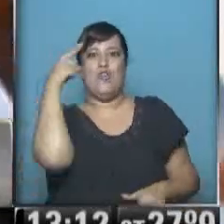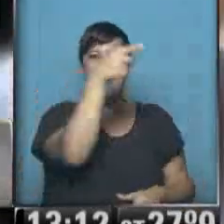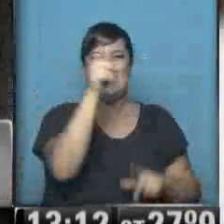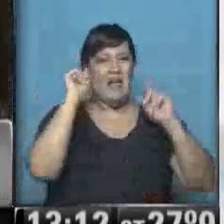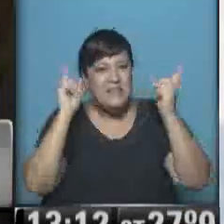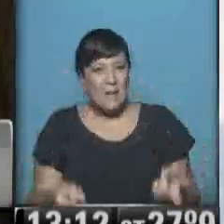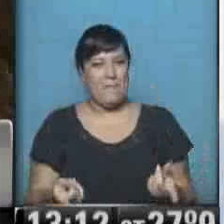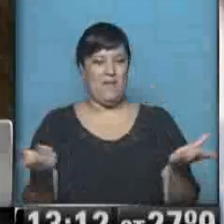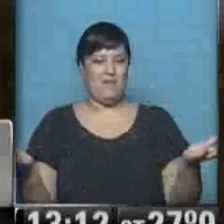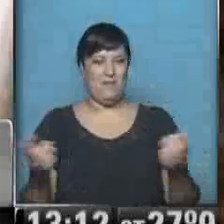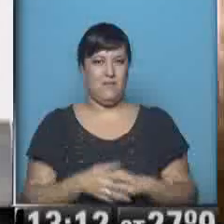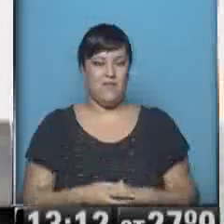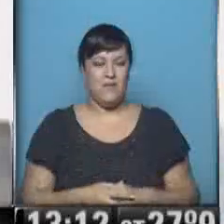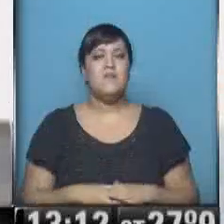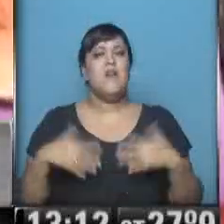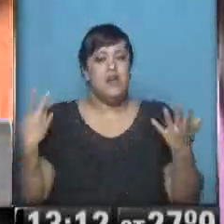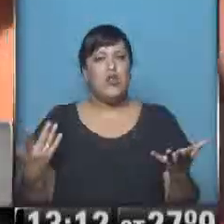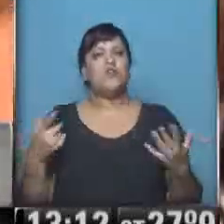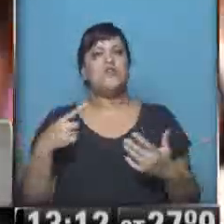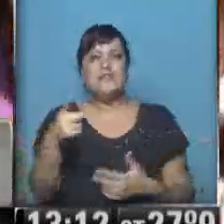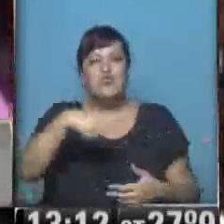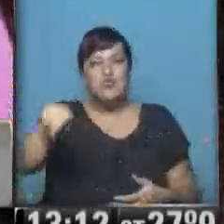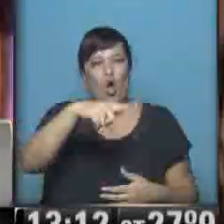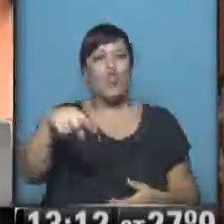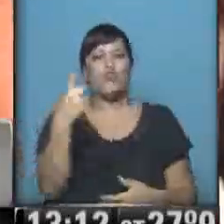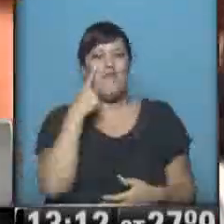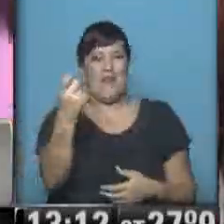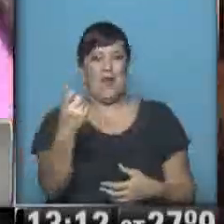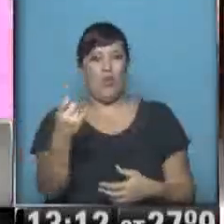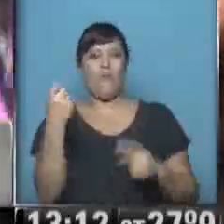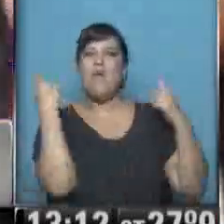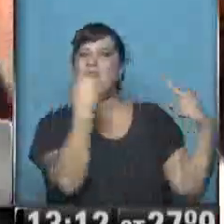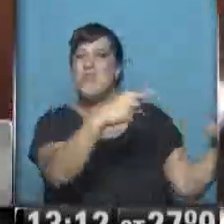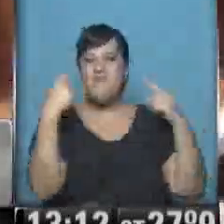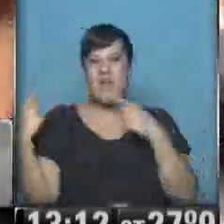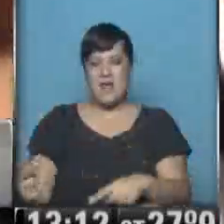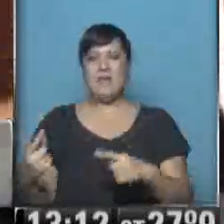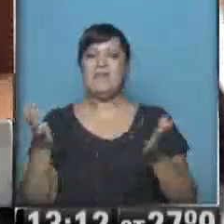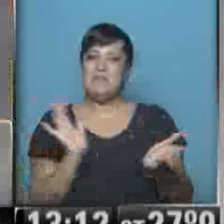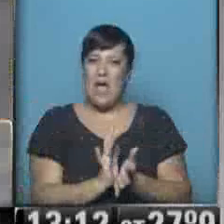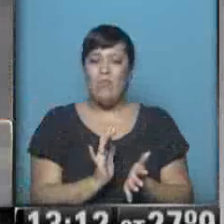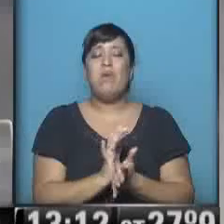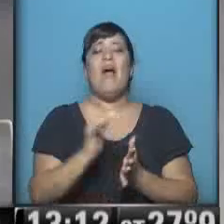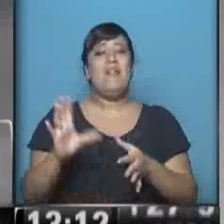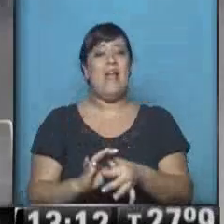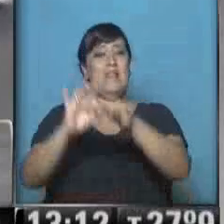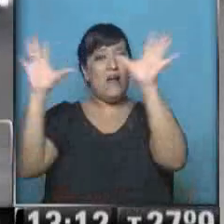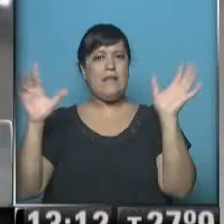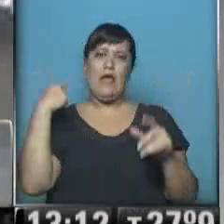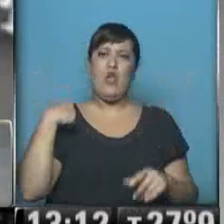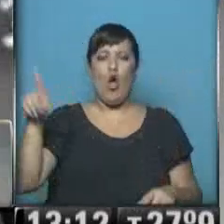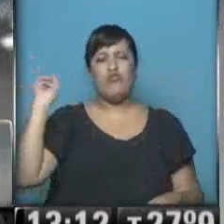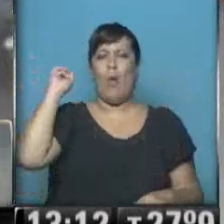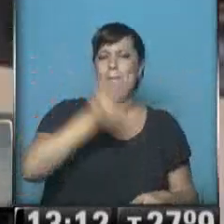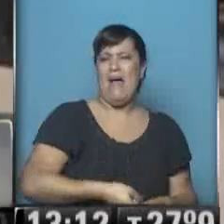más ampliamente y van a darse cuenta de la gran diferencia que hay entre la tiranía y la libertad. Ha habido